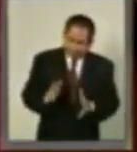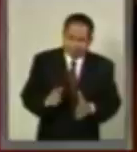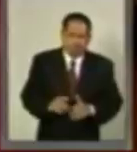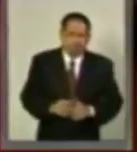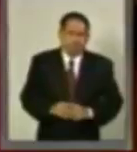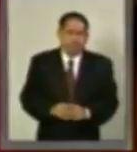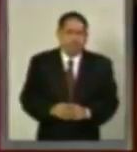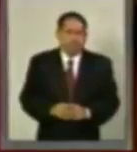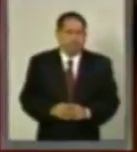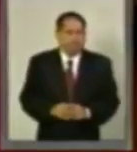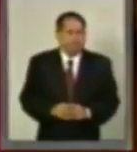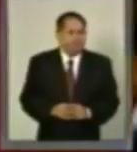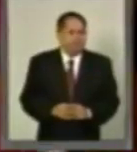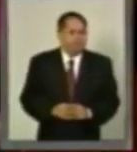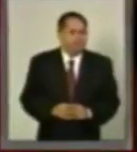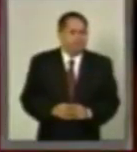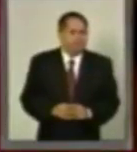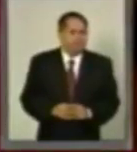una